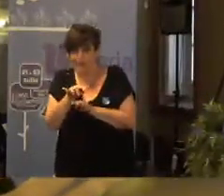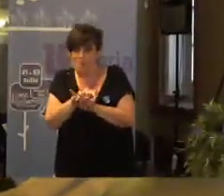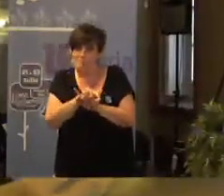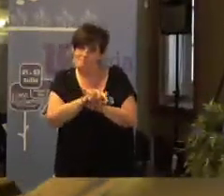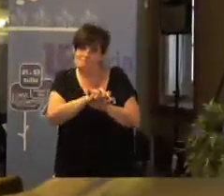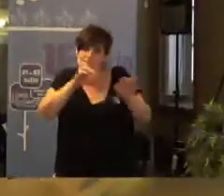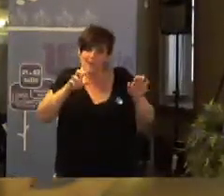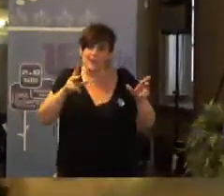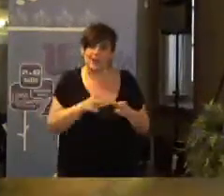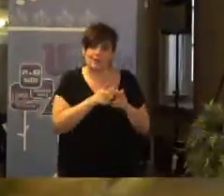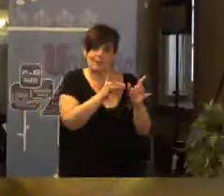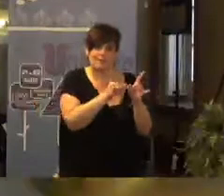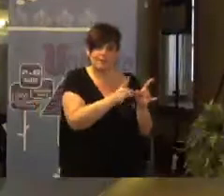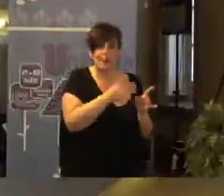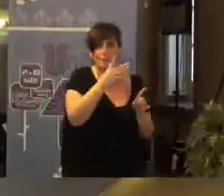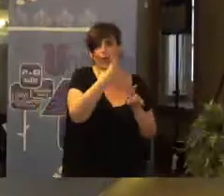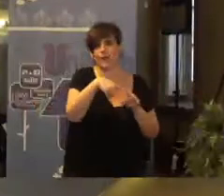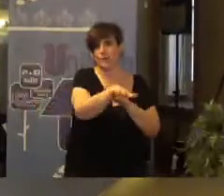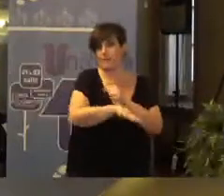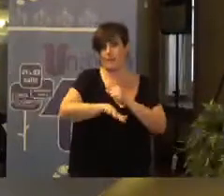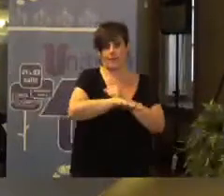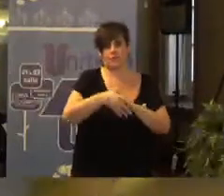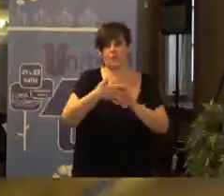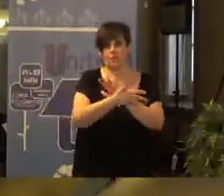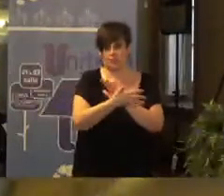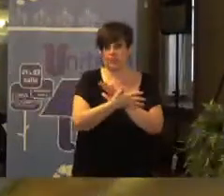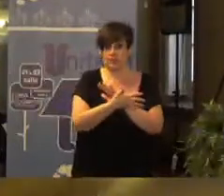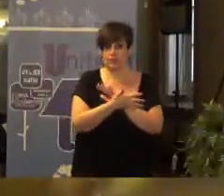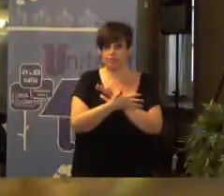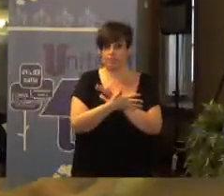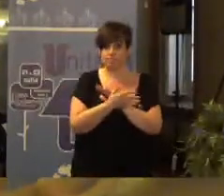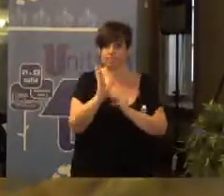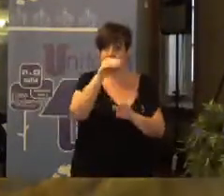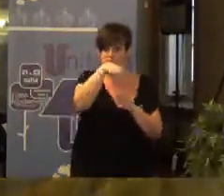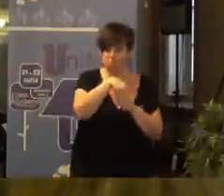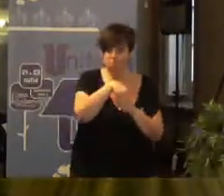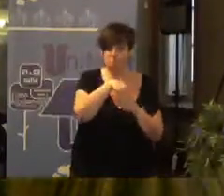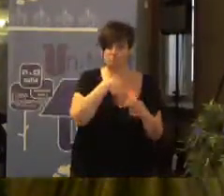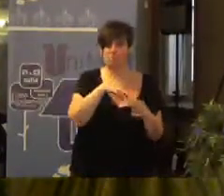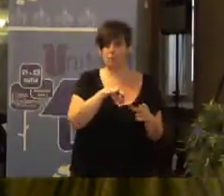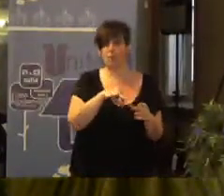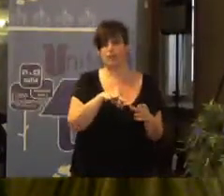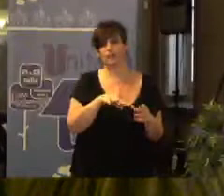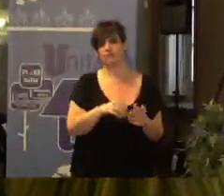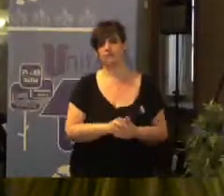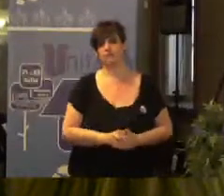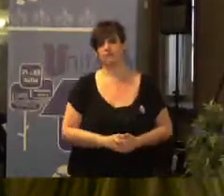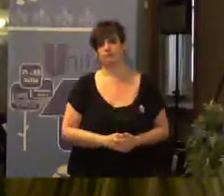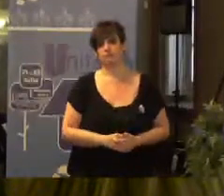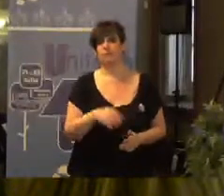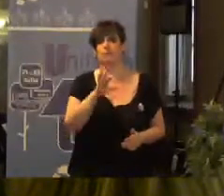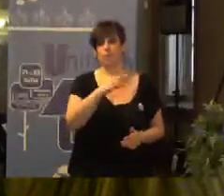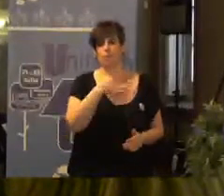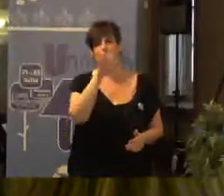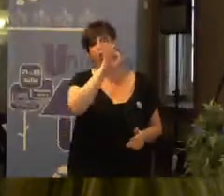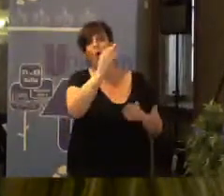común cuestións que son moi básicas e por iso son capaces de concentrar unha maior parte ou de canalizar a representación social en